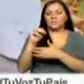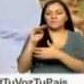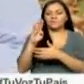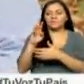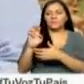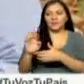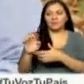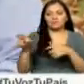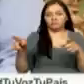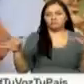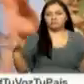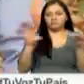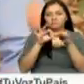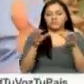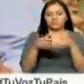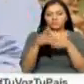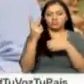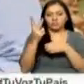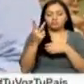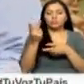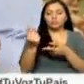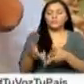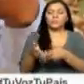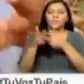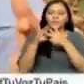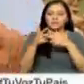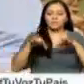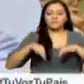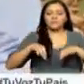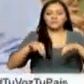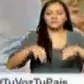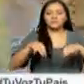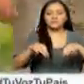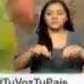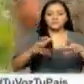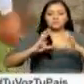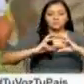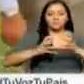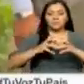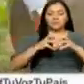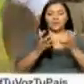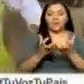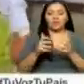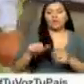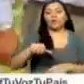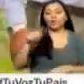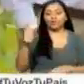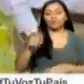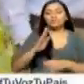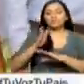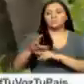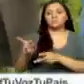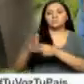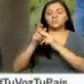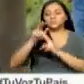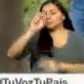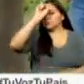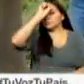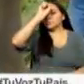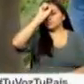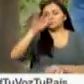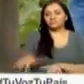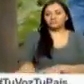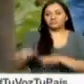para incrementar la siembra de cacao, otros para incrementar en la cuestión de cría de porcino, otros para